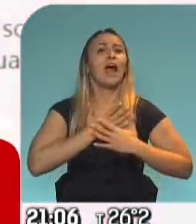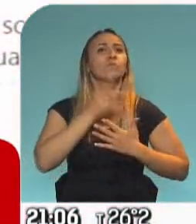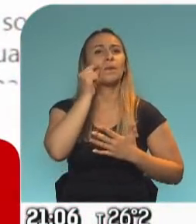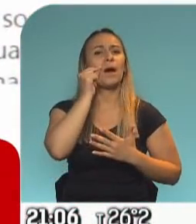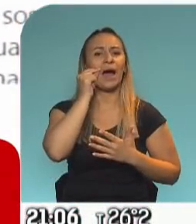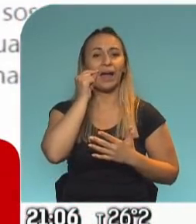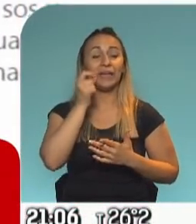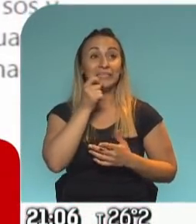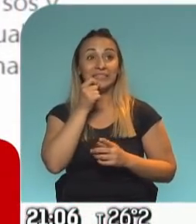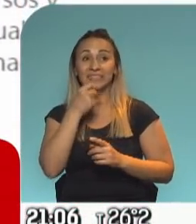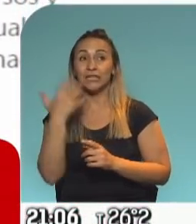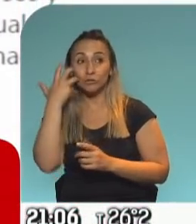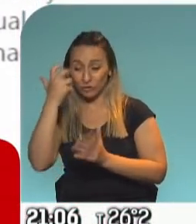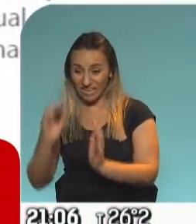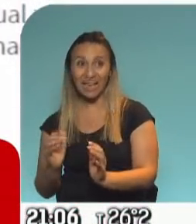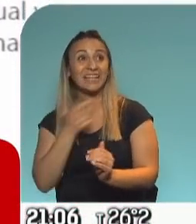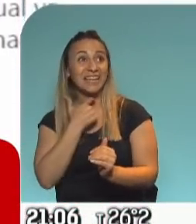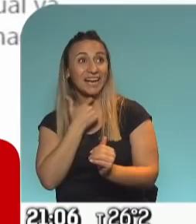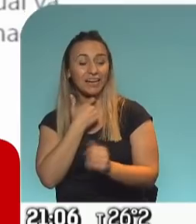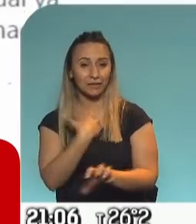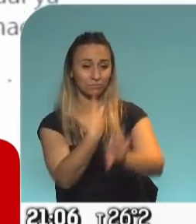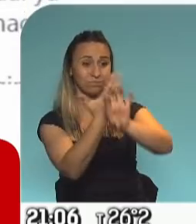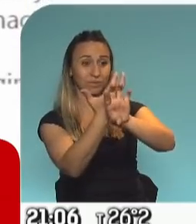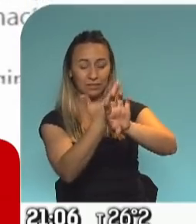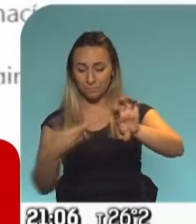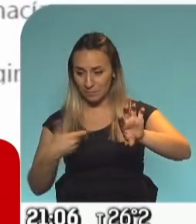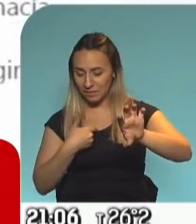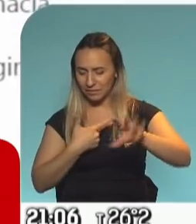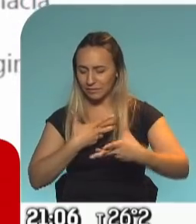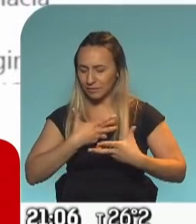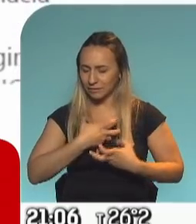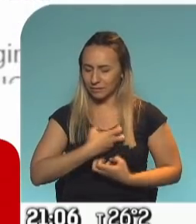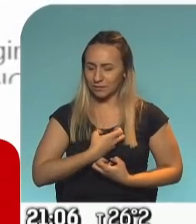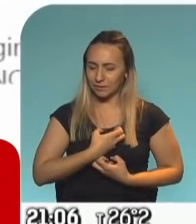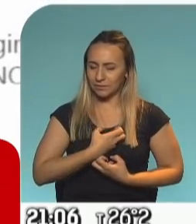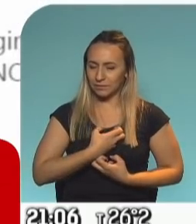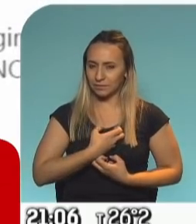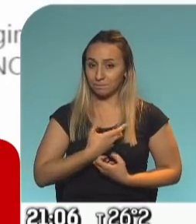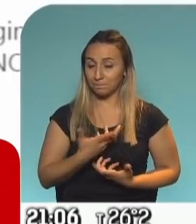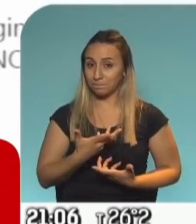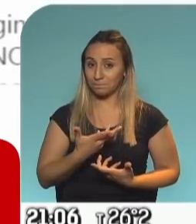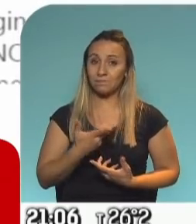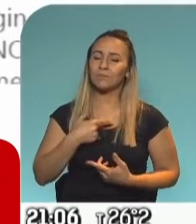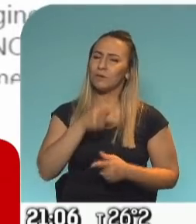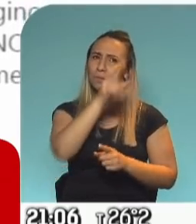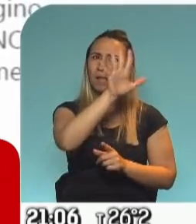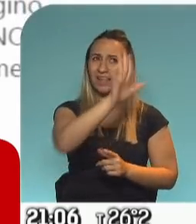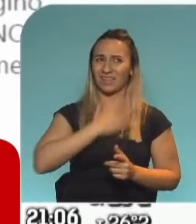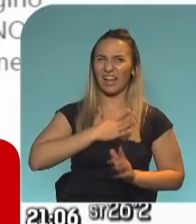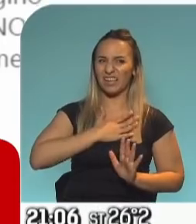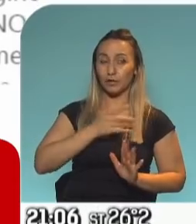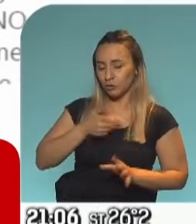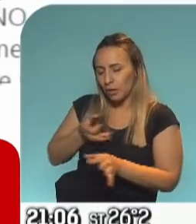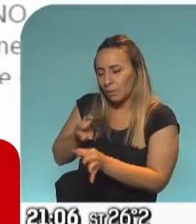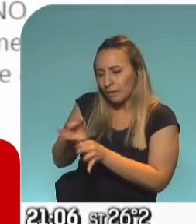tu nieta te quiere llamar por videollamada como hacían, me voy a morir por dentro, pero quédate tranquilo, que le voy a contar exactamente